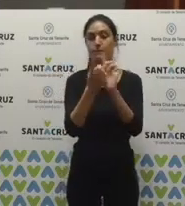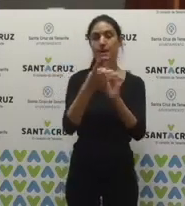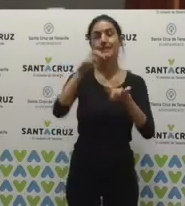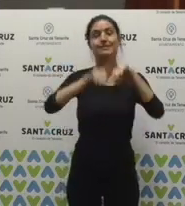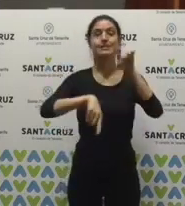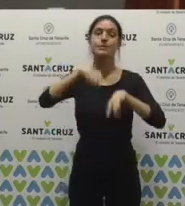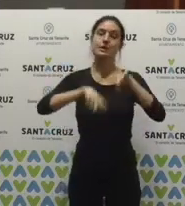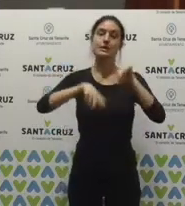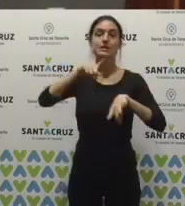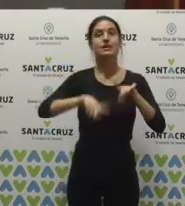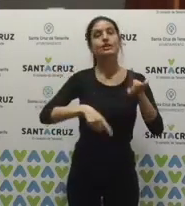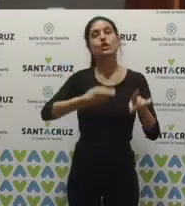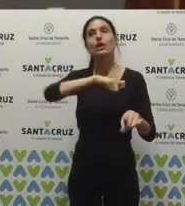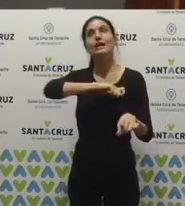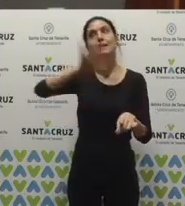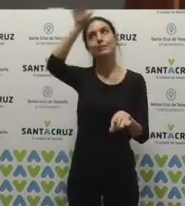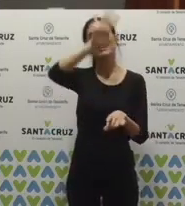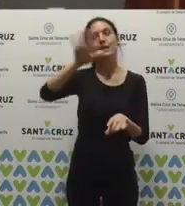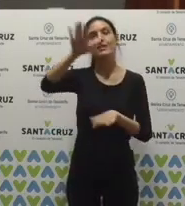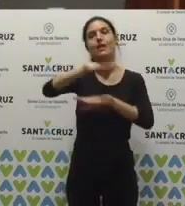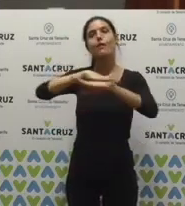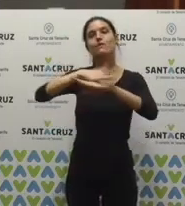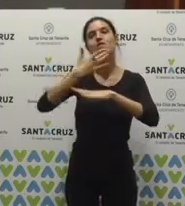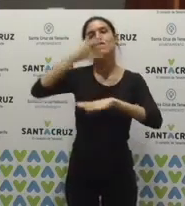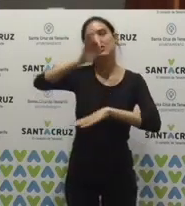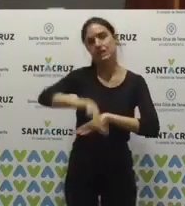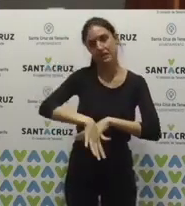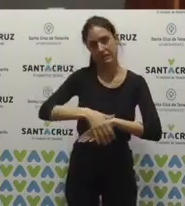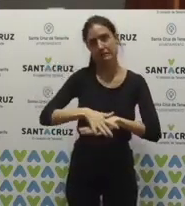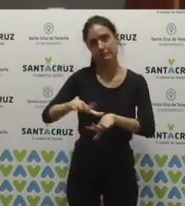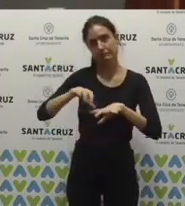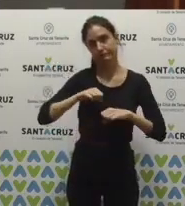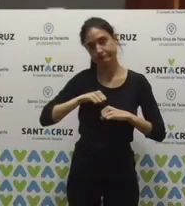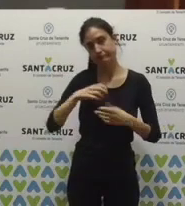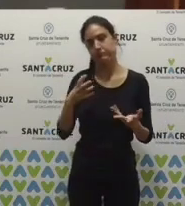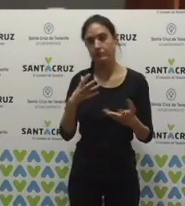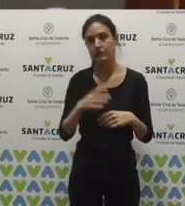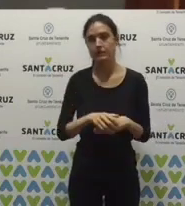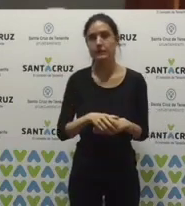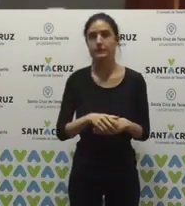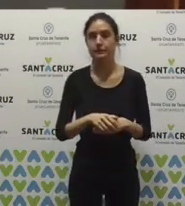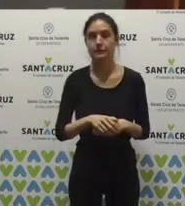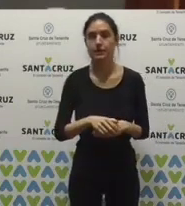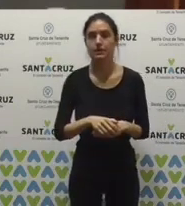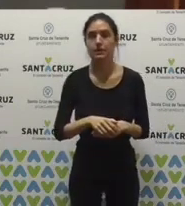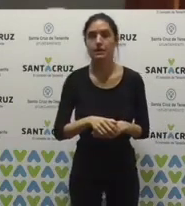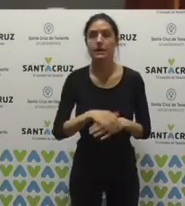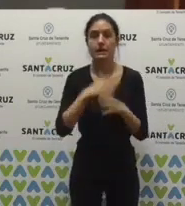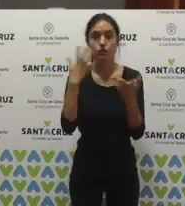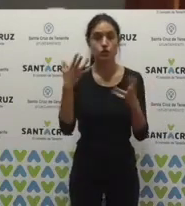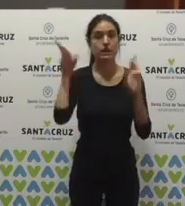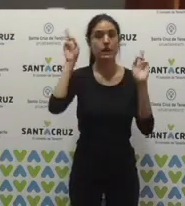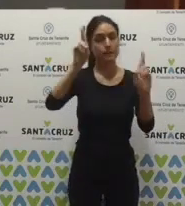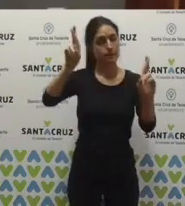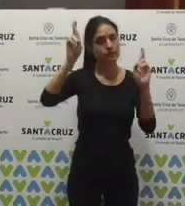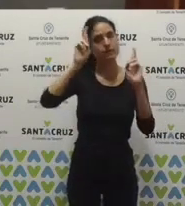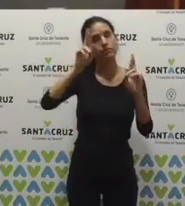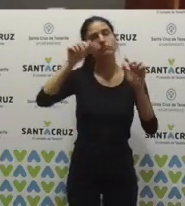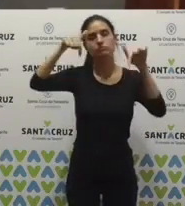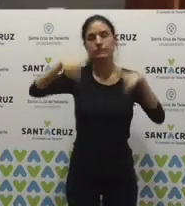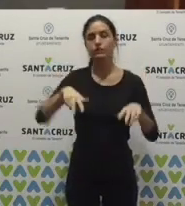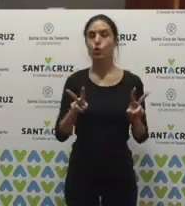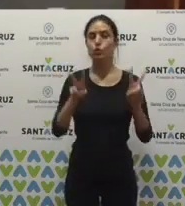se encuentran y lo nuevo la novedad es ahora que también lo haga es que la unidad y podemos por tanto espero que sea un tema de